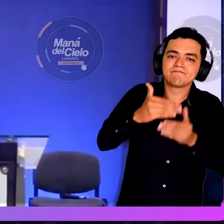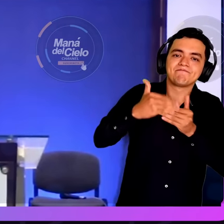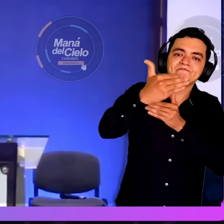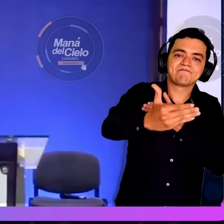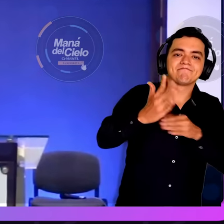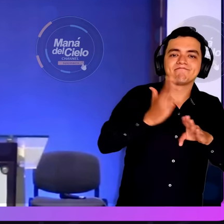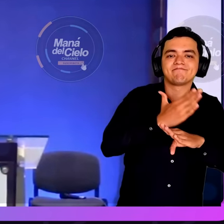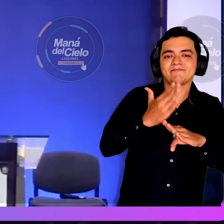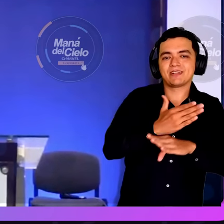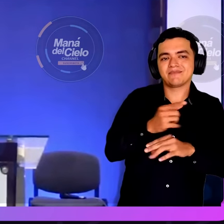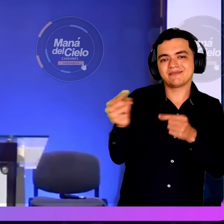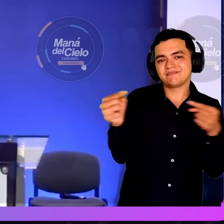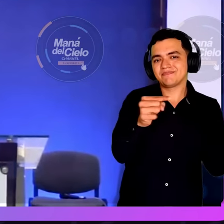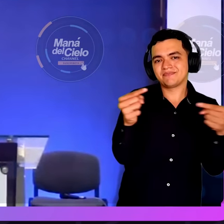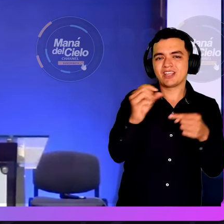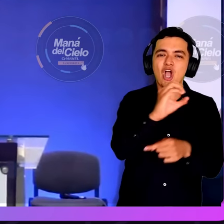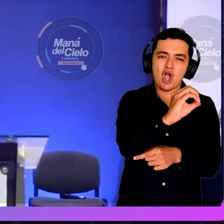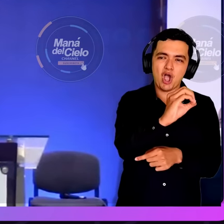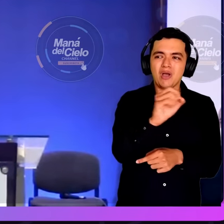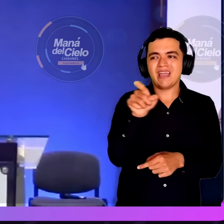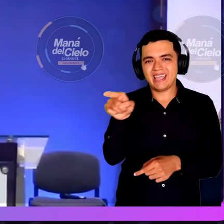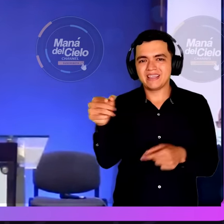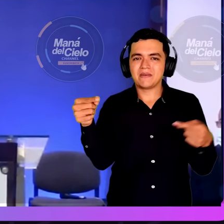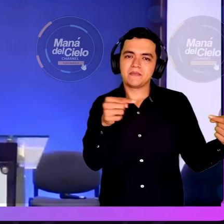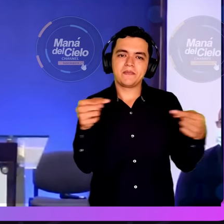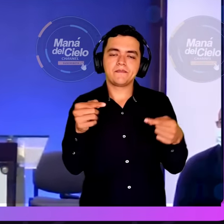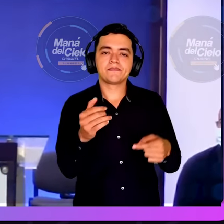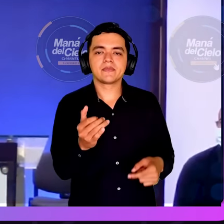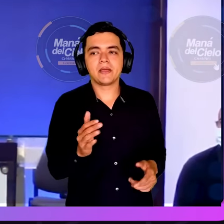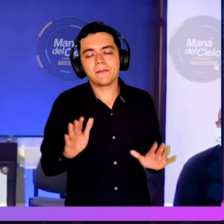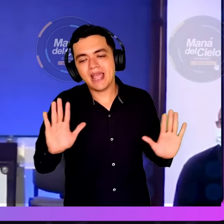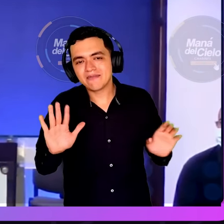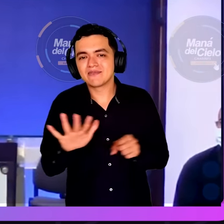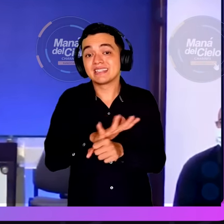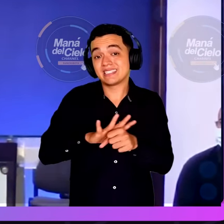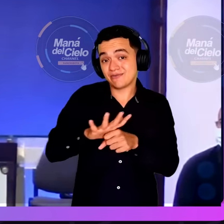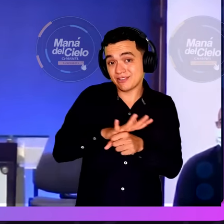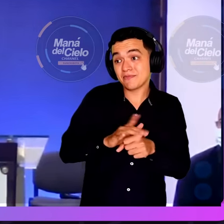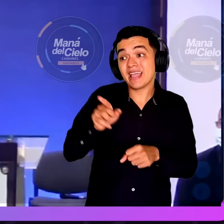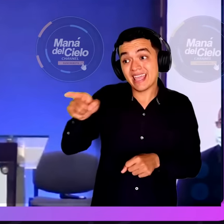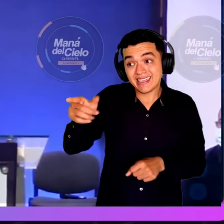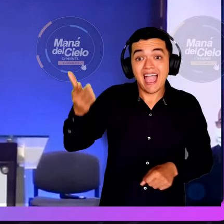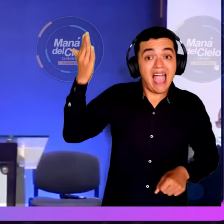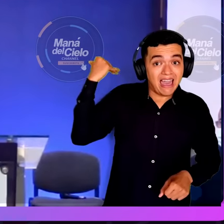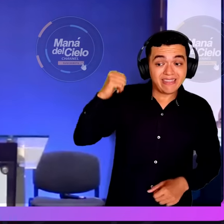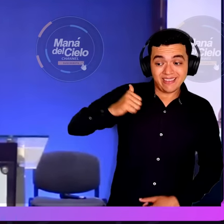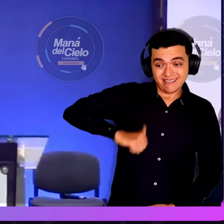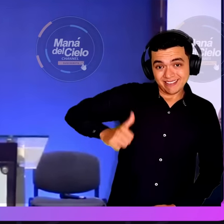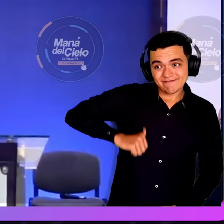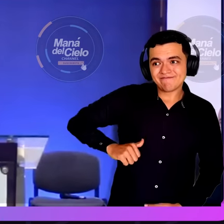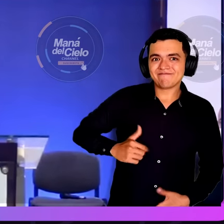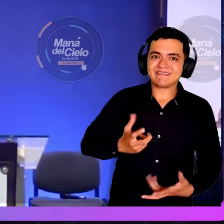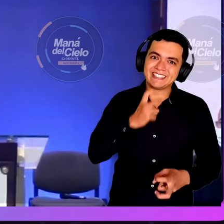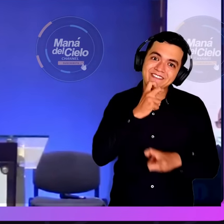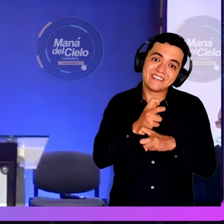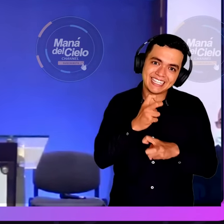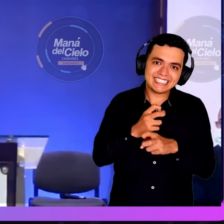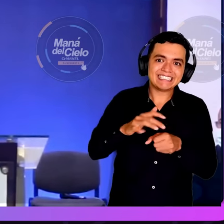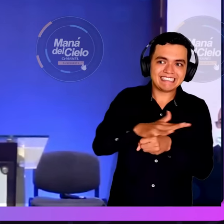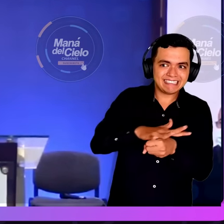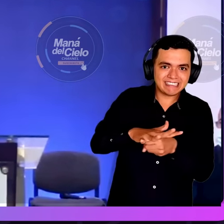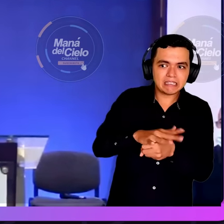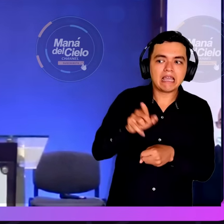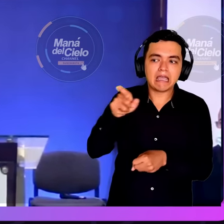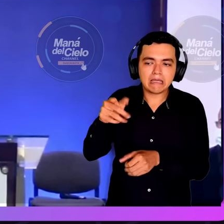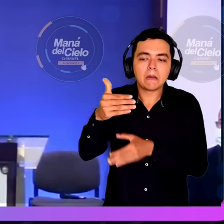que tú sepas que estás en condiciones, sí, pero por ahora no, porque me parece que estás demasiado. Pero usted sabe, a veces le digo, no, Ana, pero yo siento que esto es de Dios, ayúdeme. Yo, bueno,